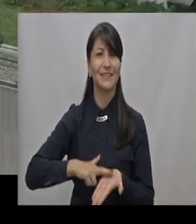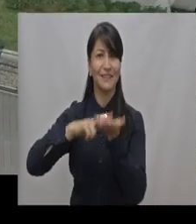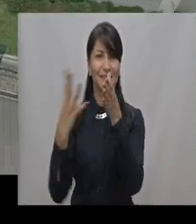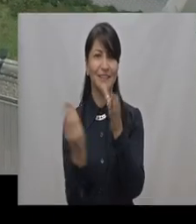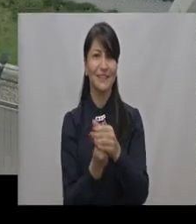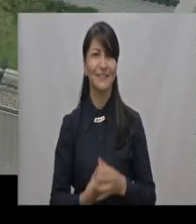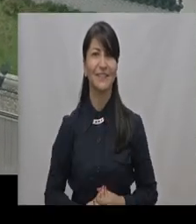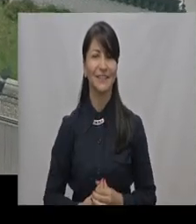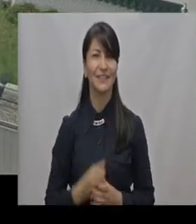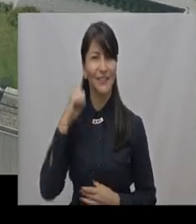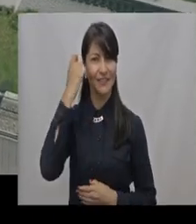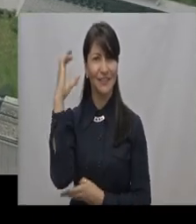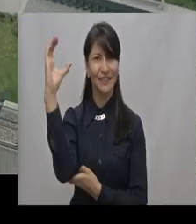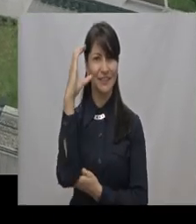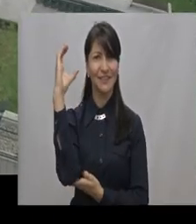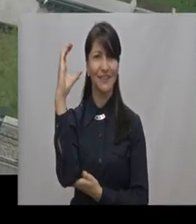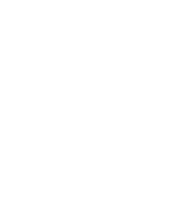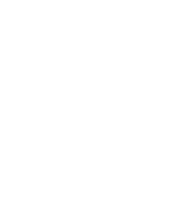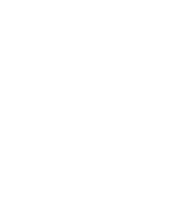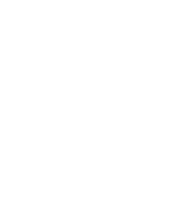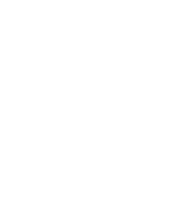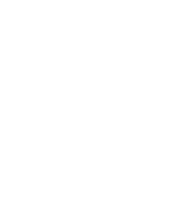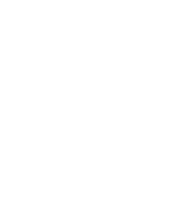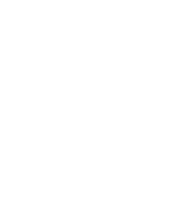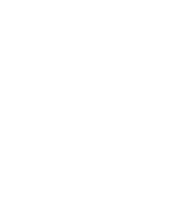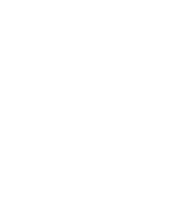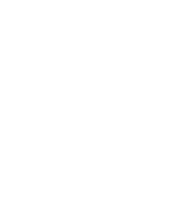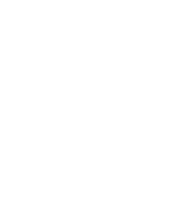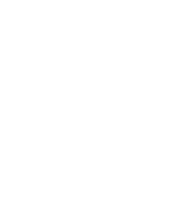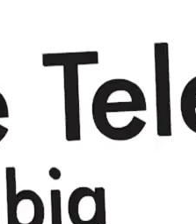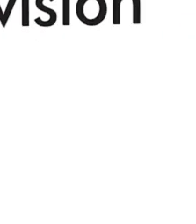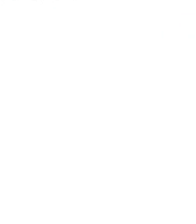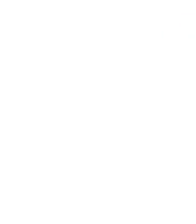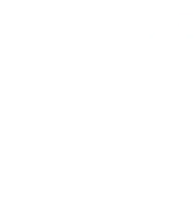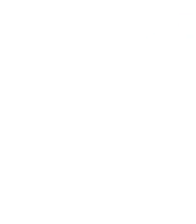tienes una nueva oportunidad. Centro de Rehabilitación Inclusiva. Gobierno de Colombia.